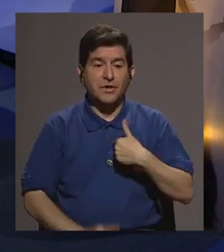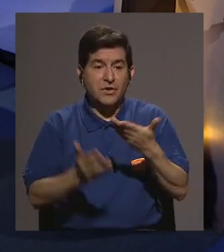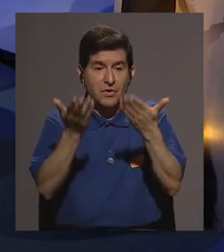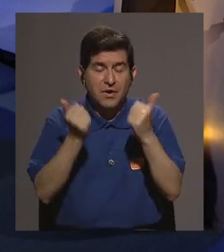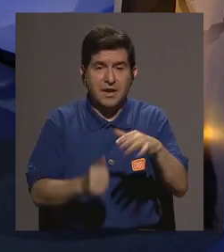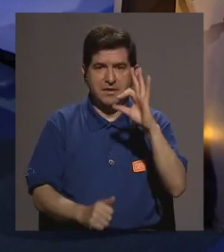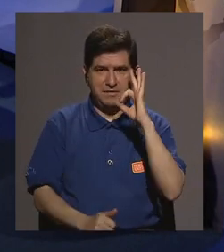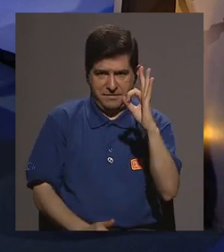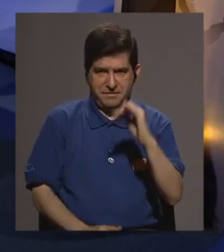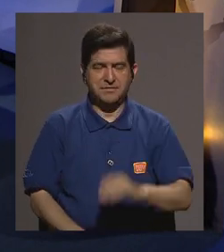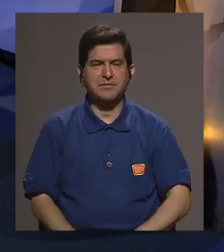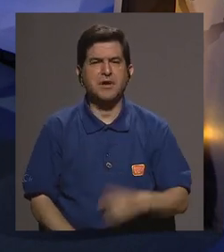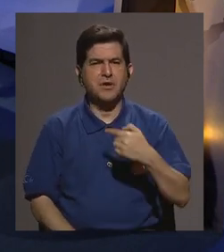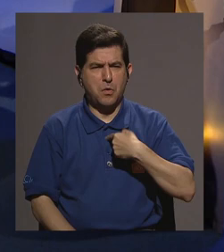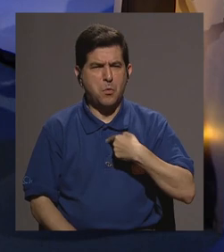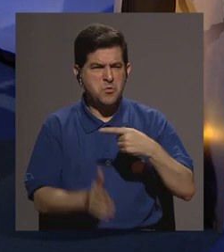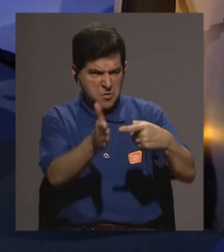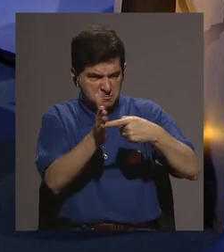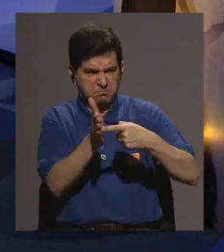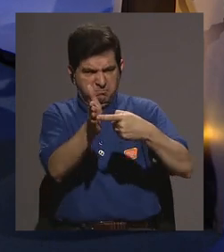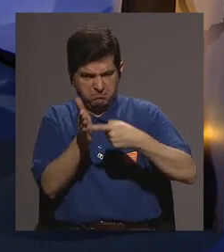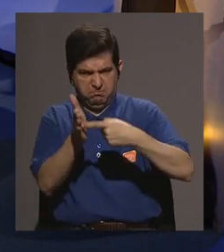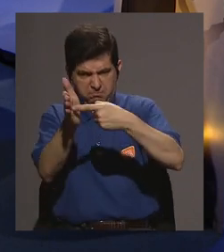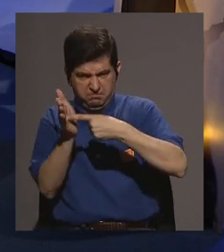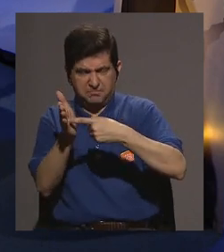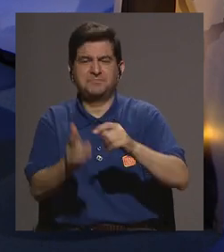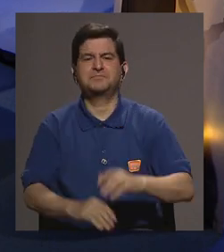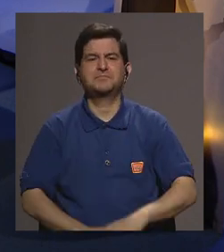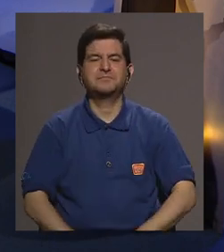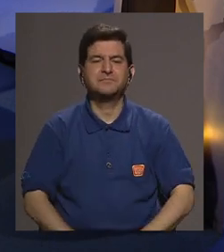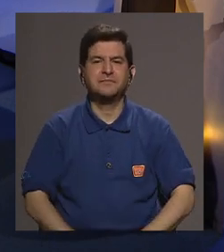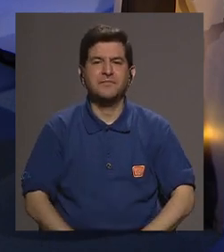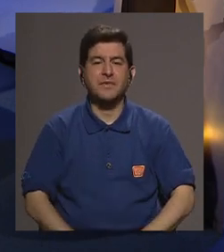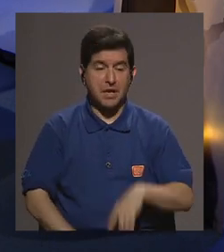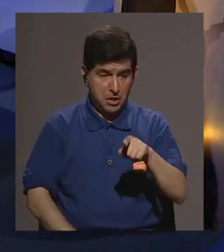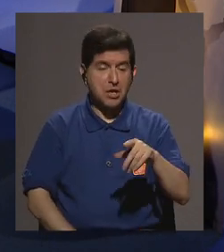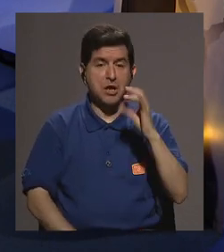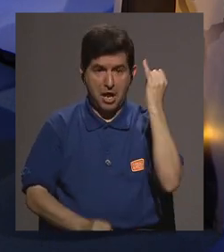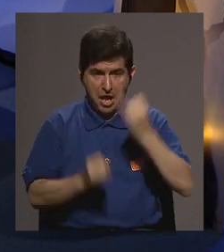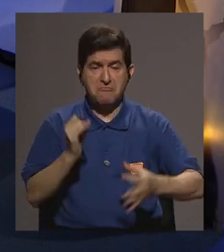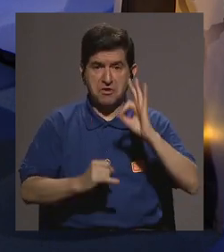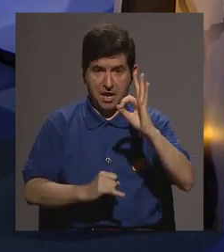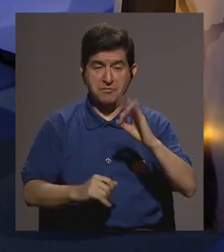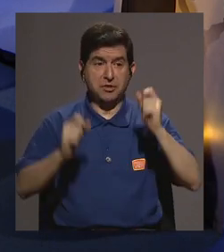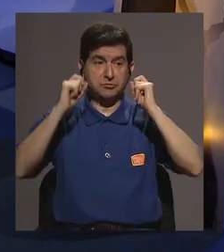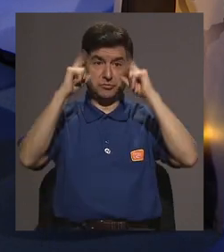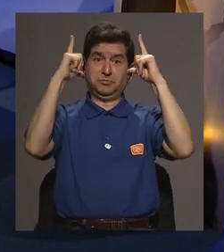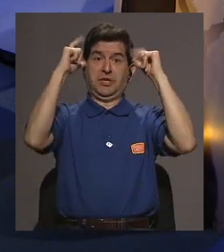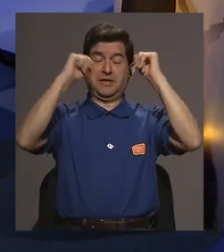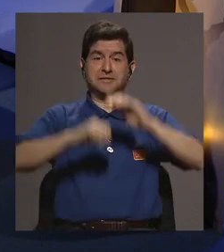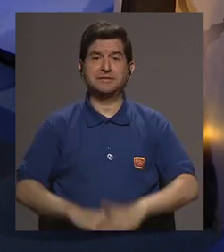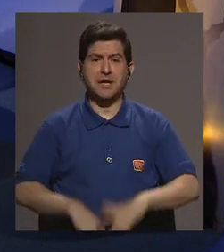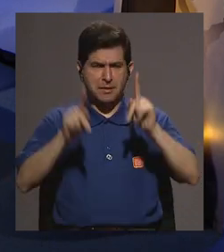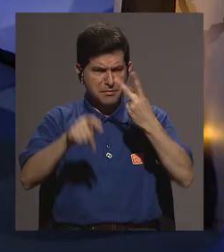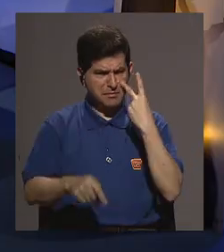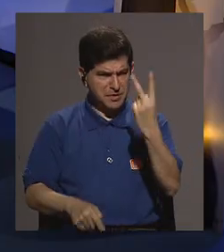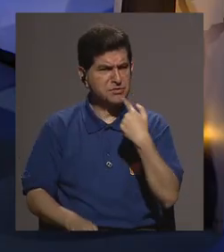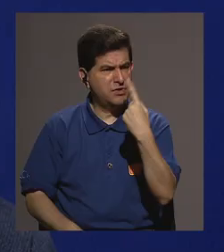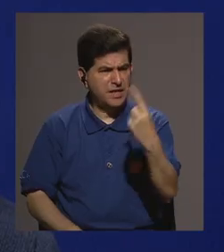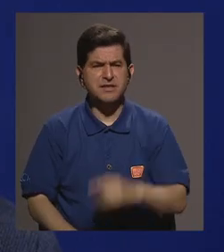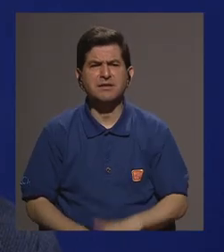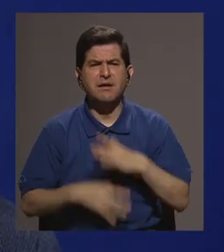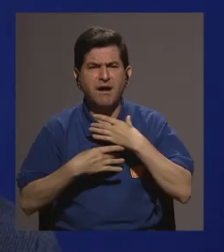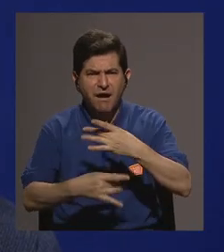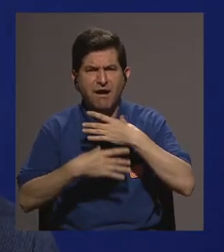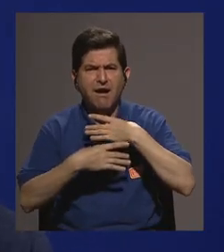quería que quedara bien entonces no se pone muy exigente y todo más y quedó bien sorpresa que con muy bien mucha gente